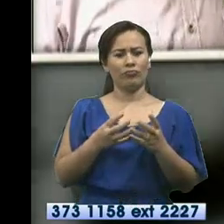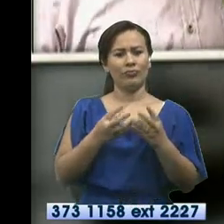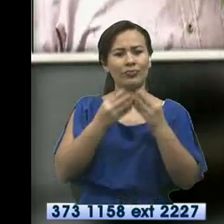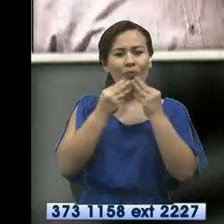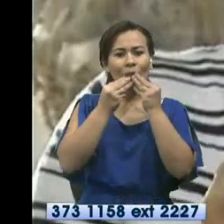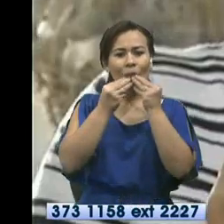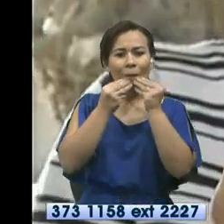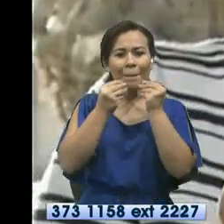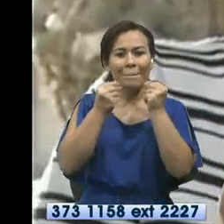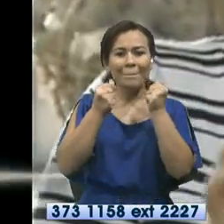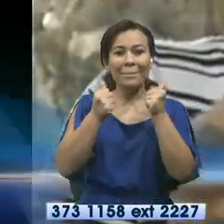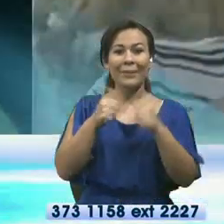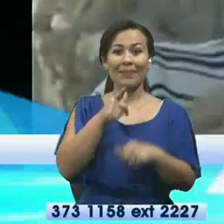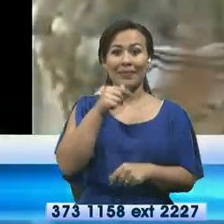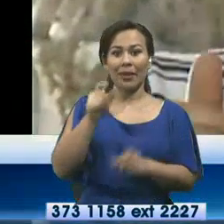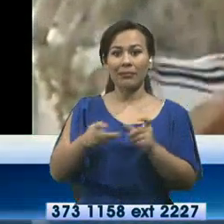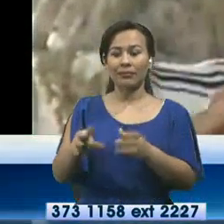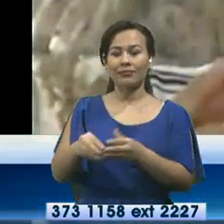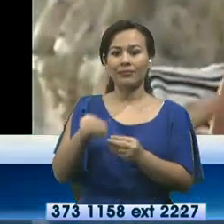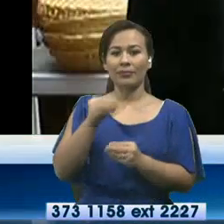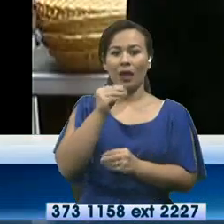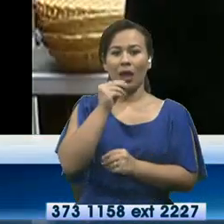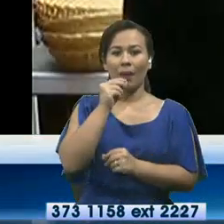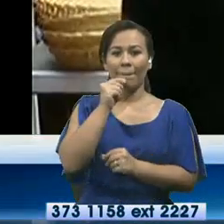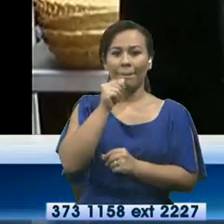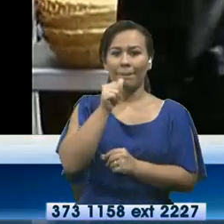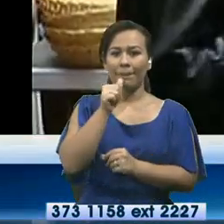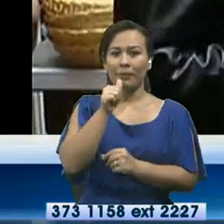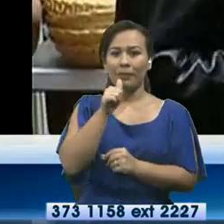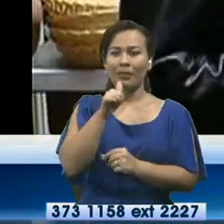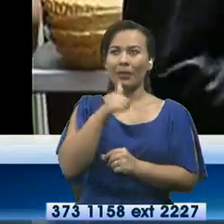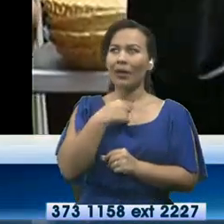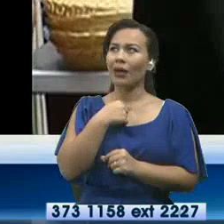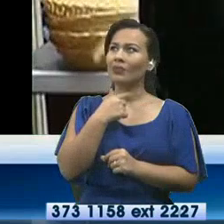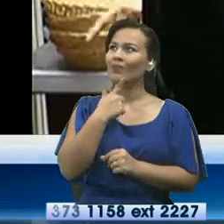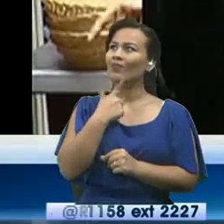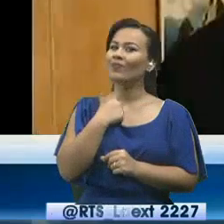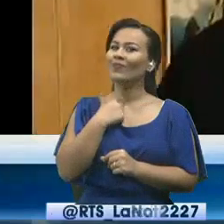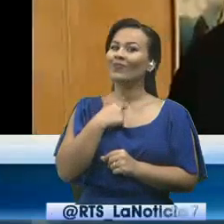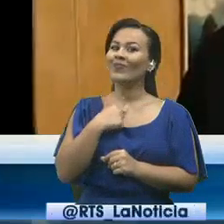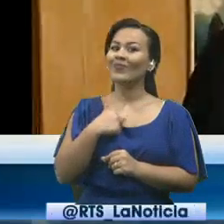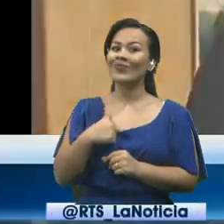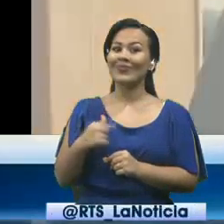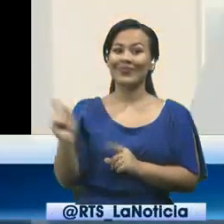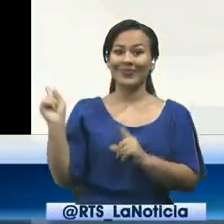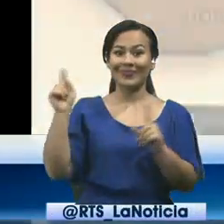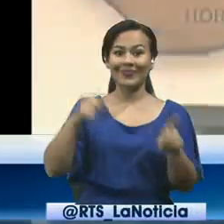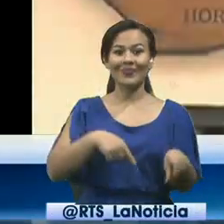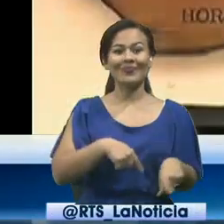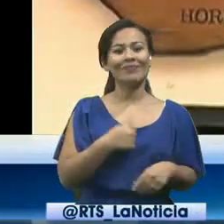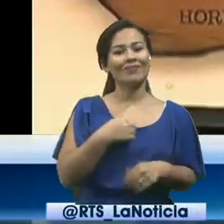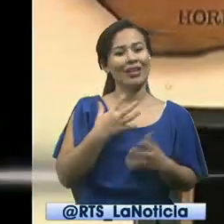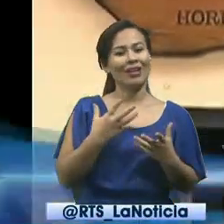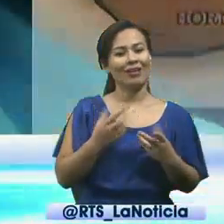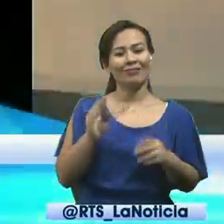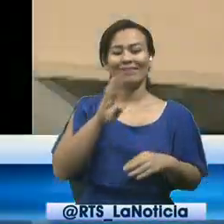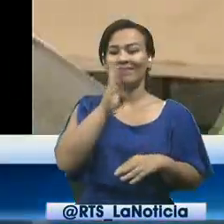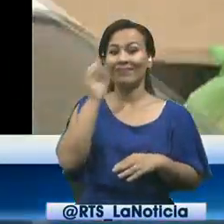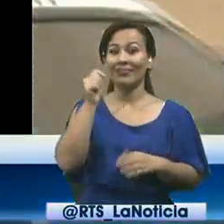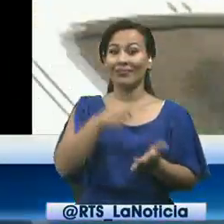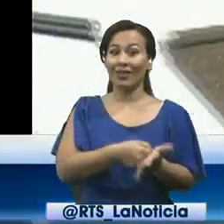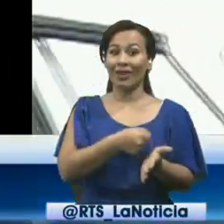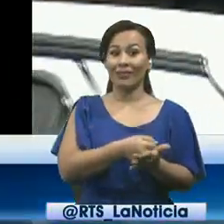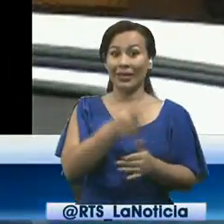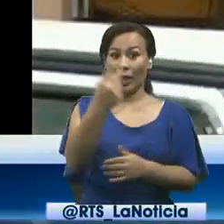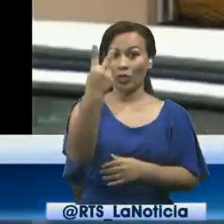buen sabor. Quienes probaron el pan hecho en leña nunca más dejarán de comprarlo. Extrañamos el sabor. Hoy solo quedan dos sitios